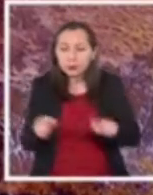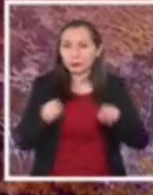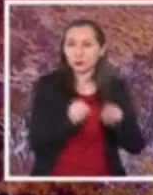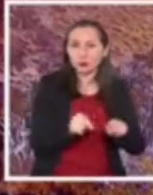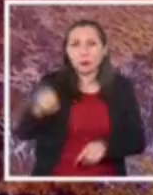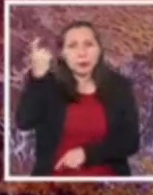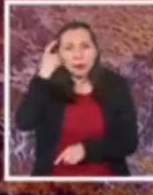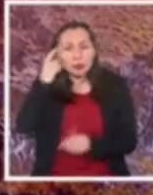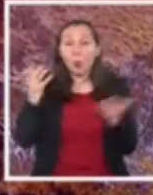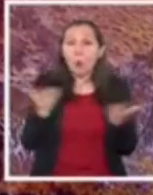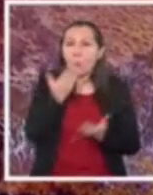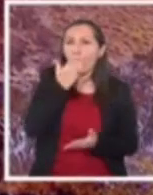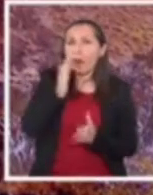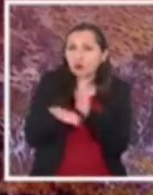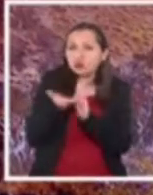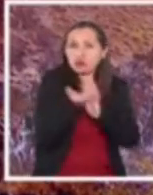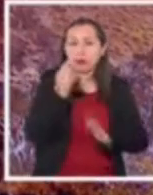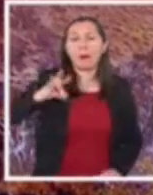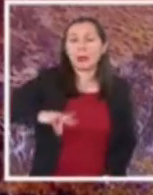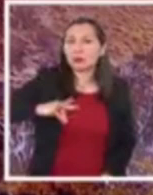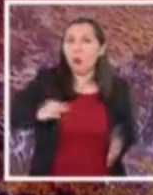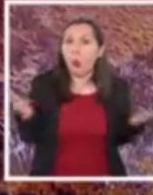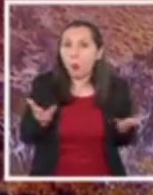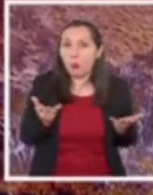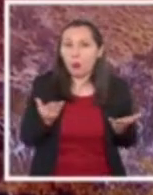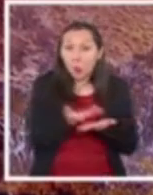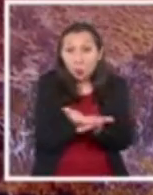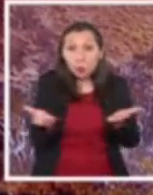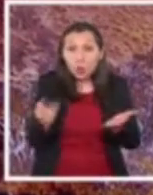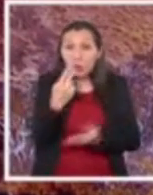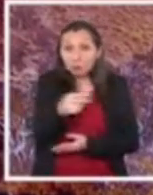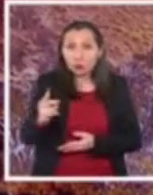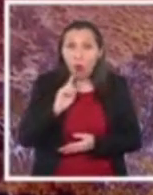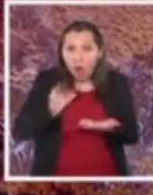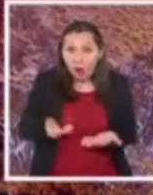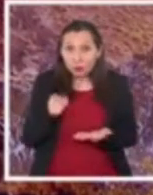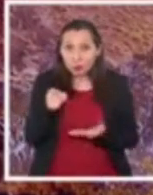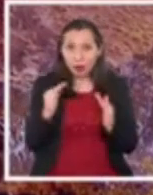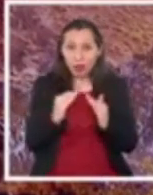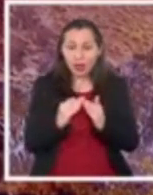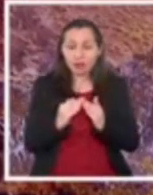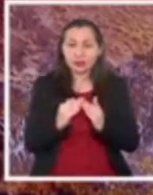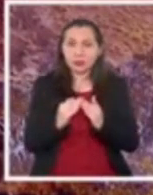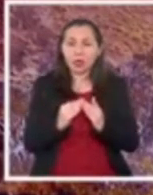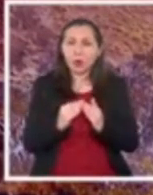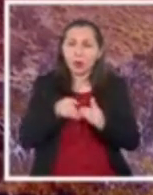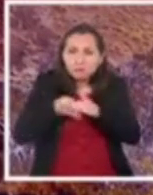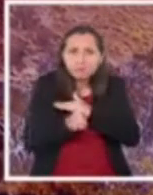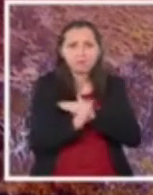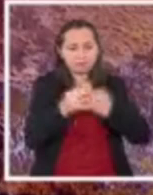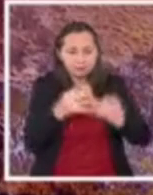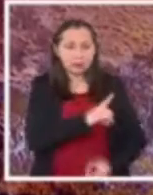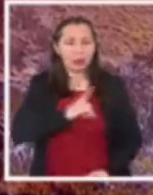pensando en cómo mejoramos las pensiones de ustedes que están en su casa de un acceso digno a la